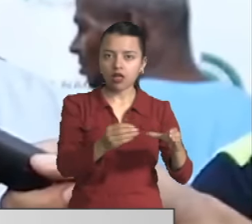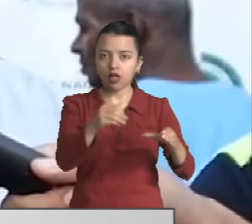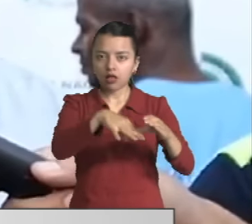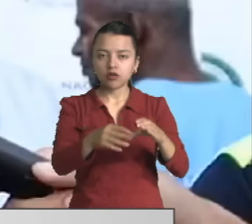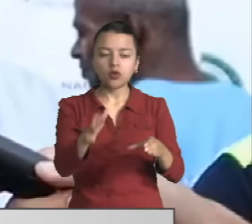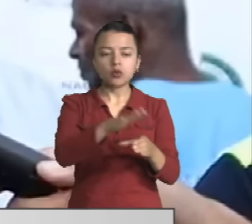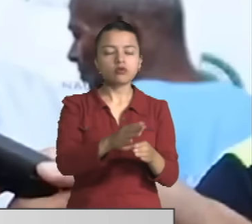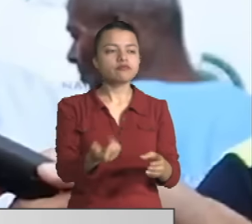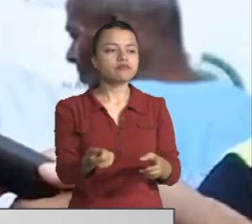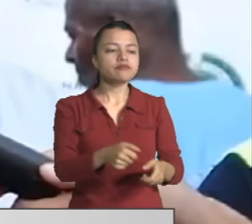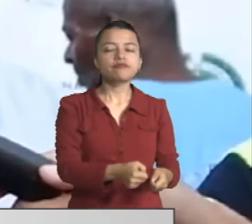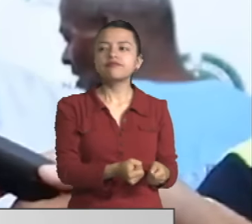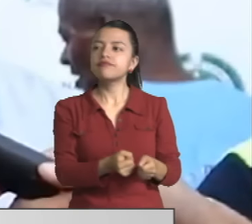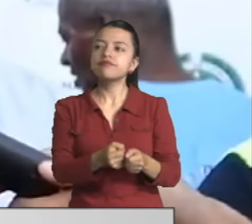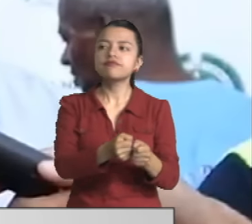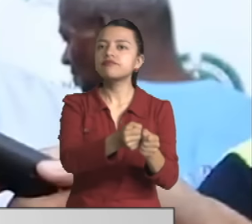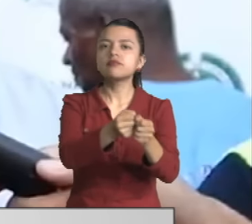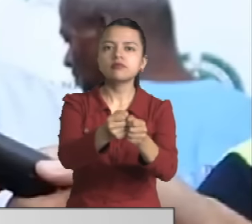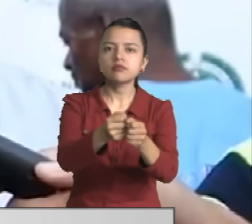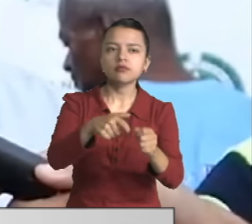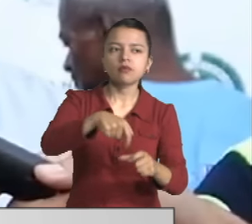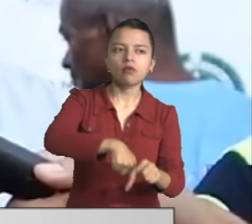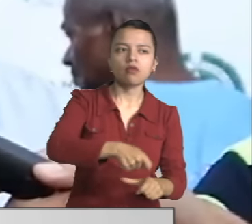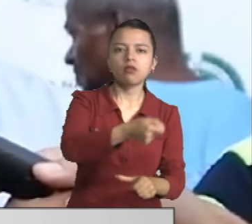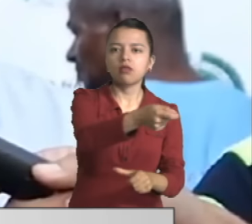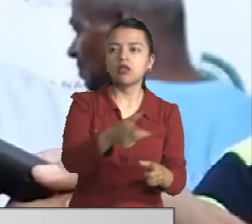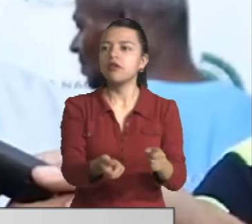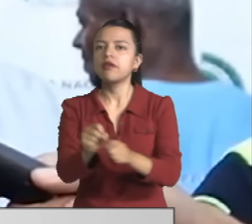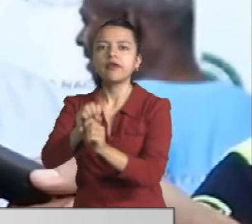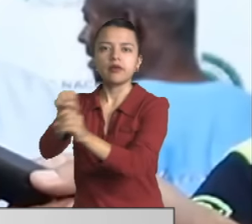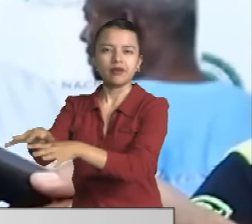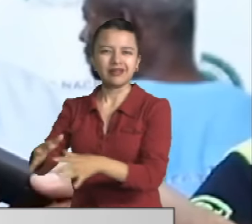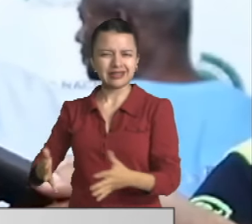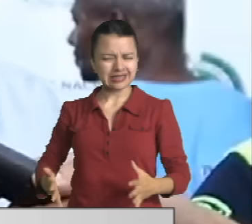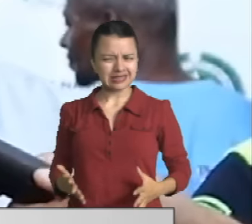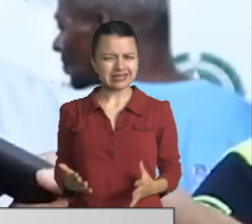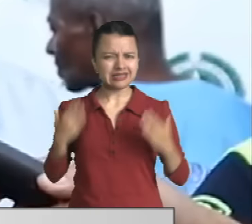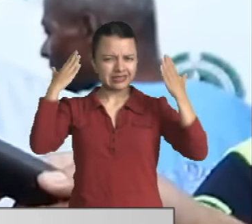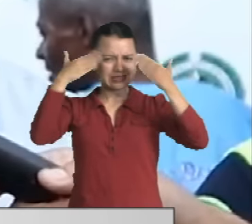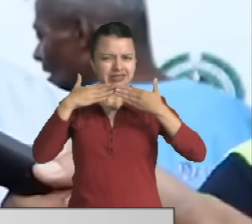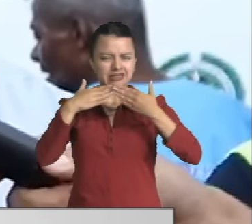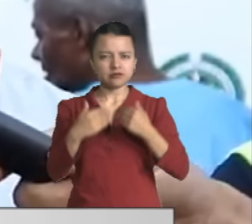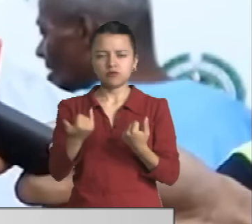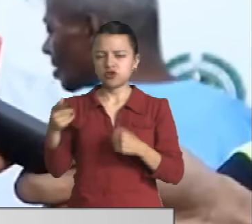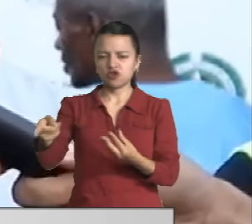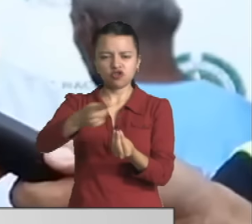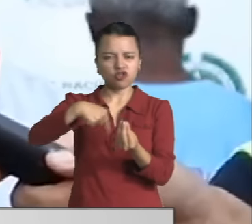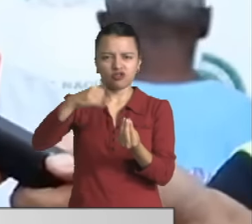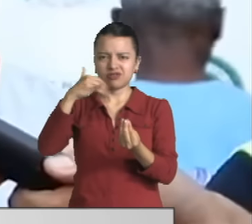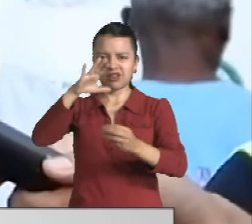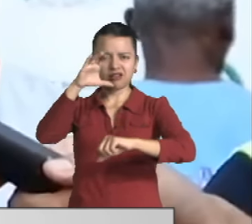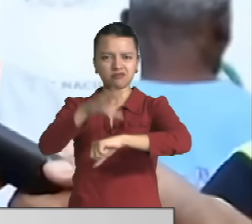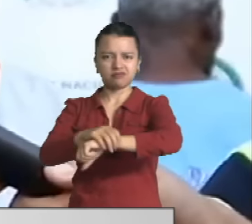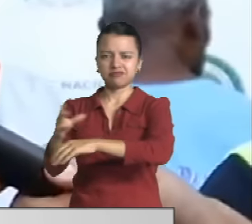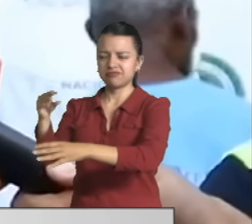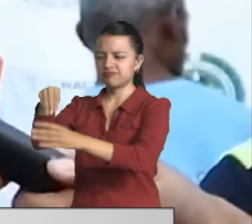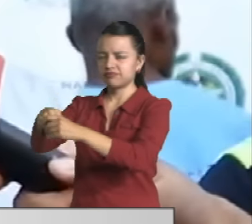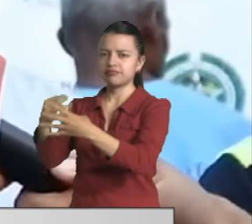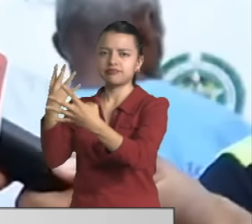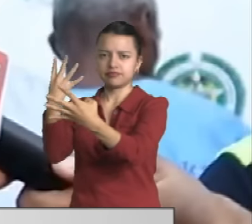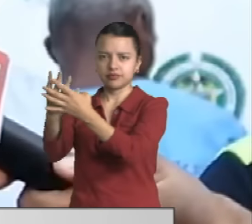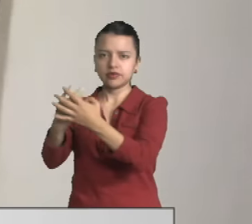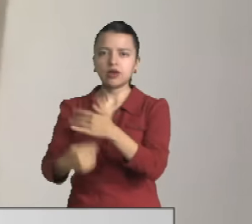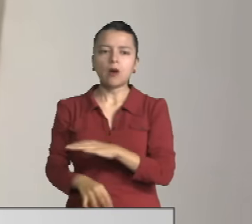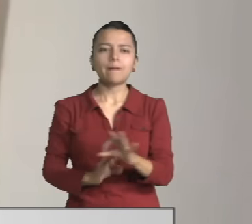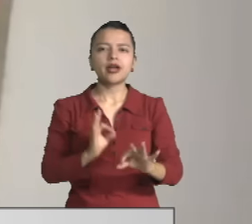la acción de las autoridades. A estas personas se les da medida de aseguramiento. Es una importante actividad que nos compromete con la seguridad del